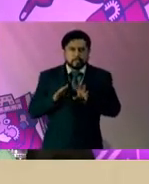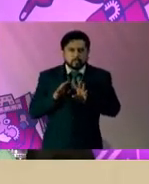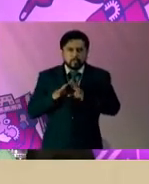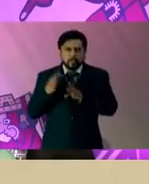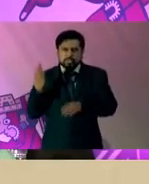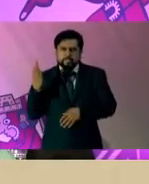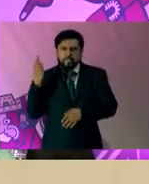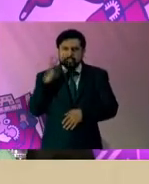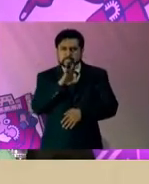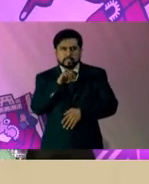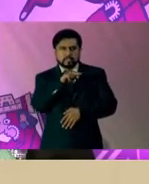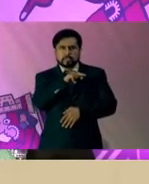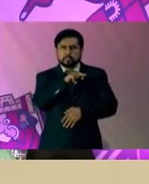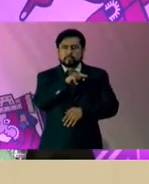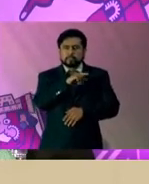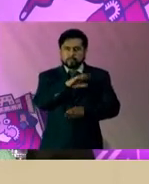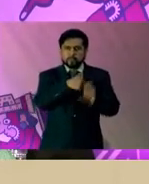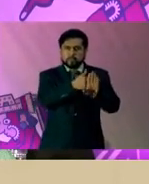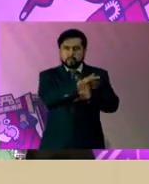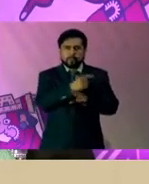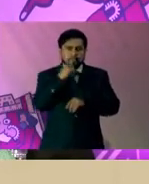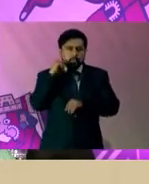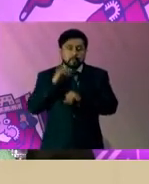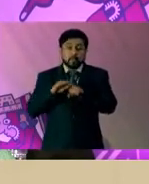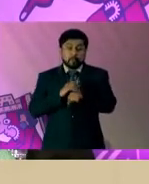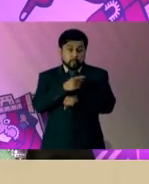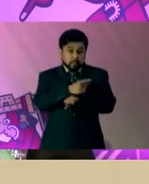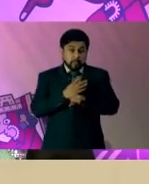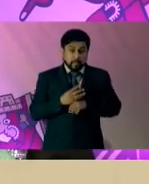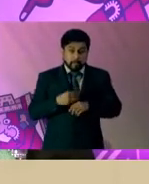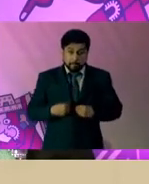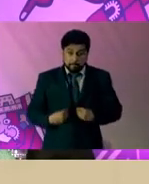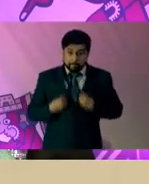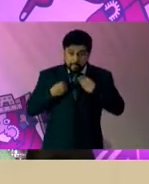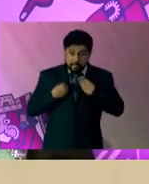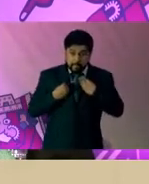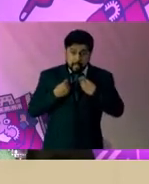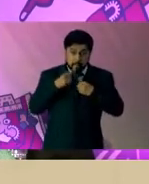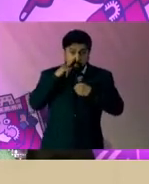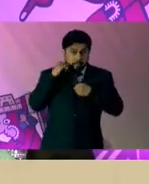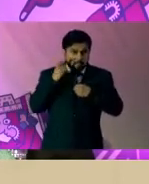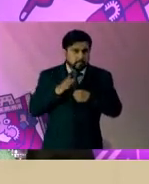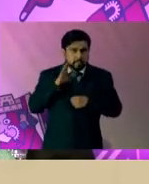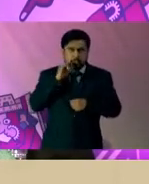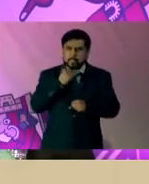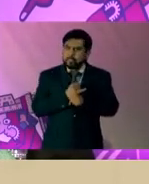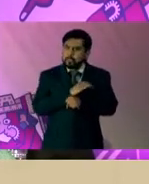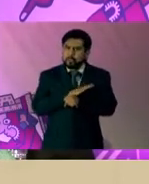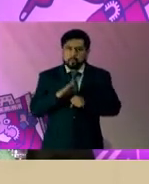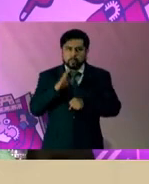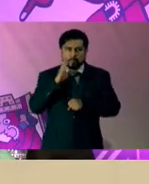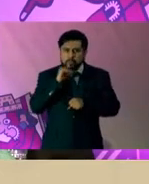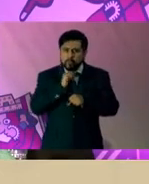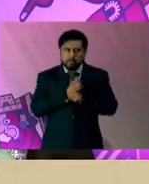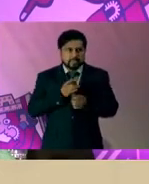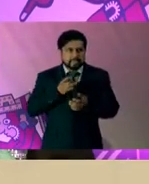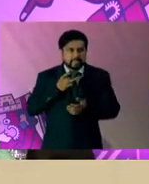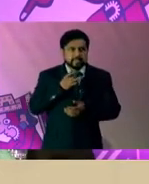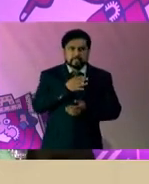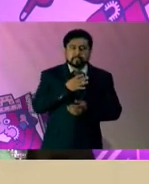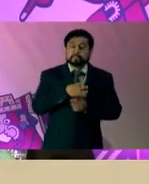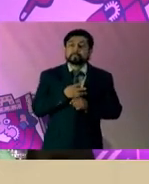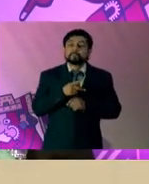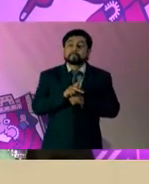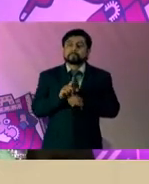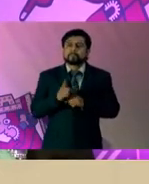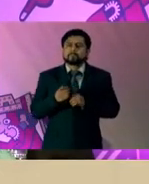esté vivo zapata no no hay forma de erradicarlo por completo y finalmente se adentra en los